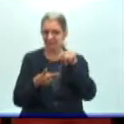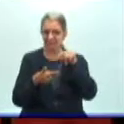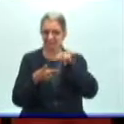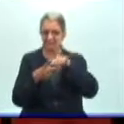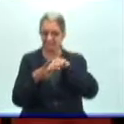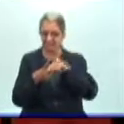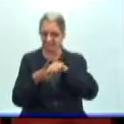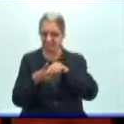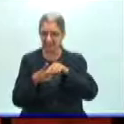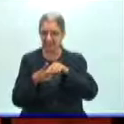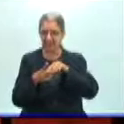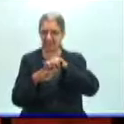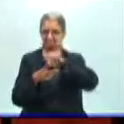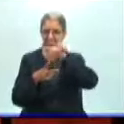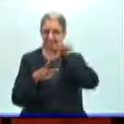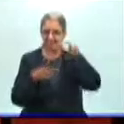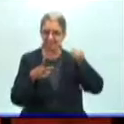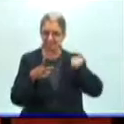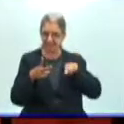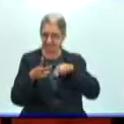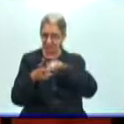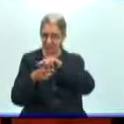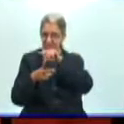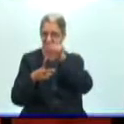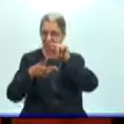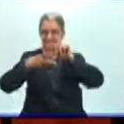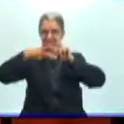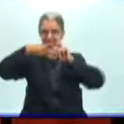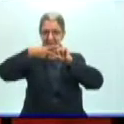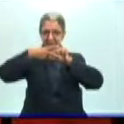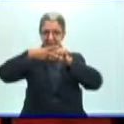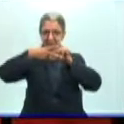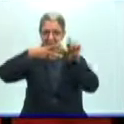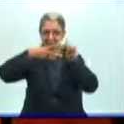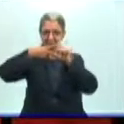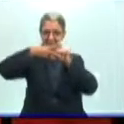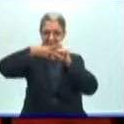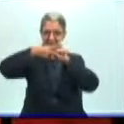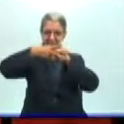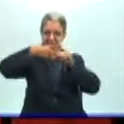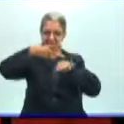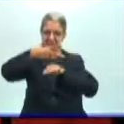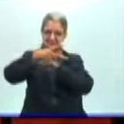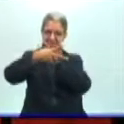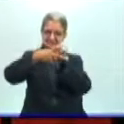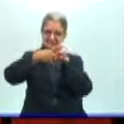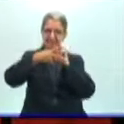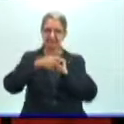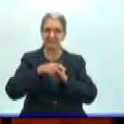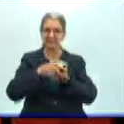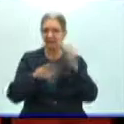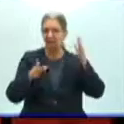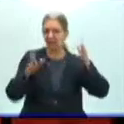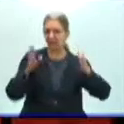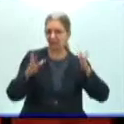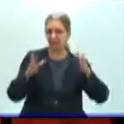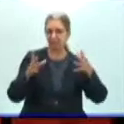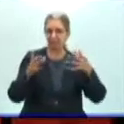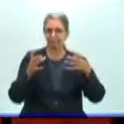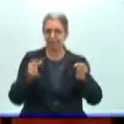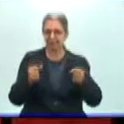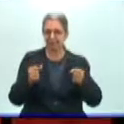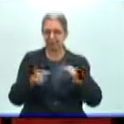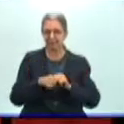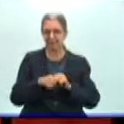un punto que pertenece a la circunferencia, entonces los lados son secantes. Y